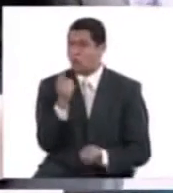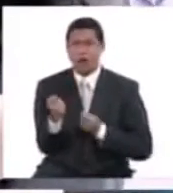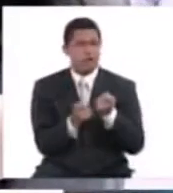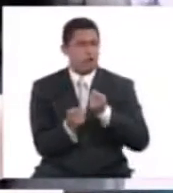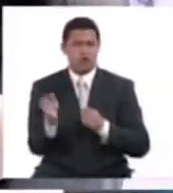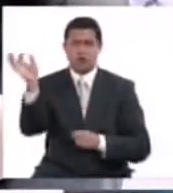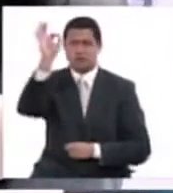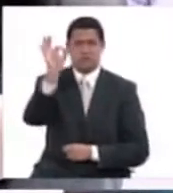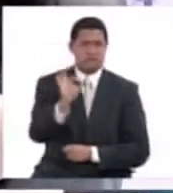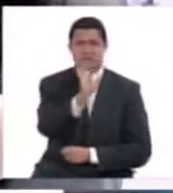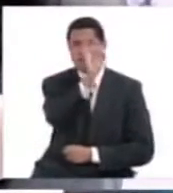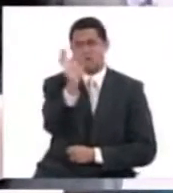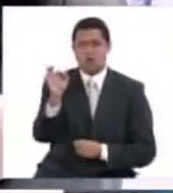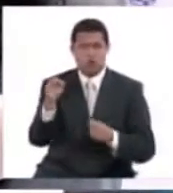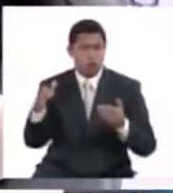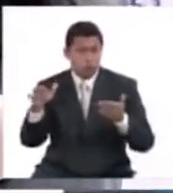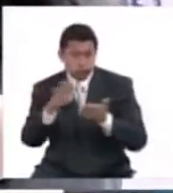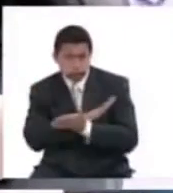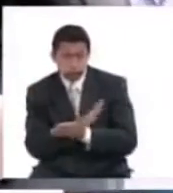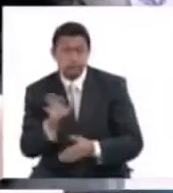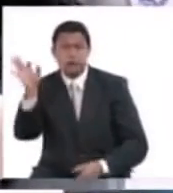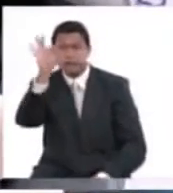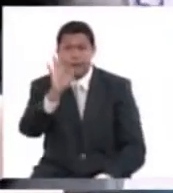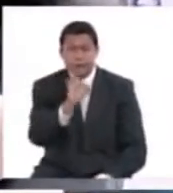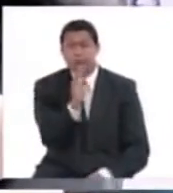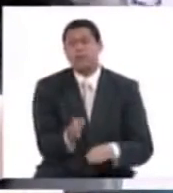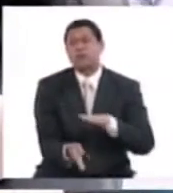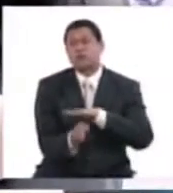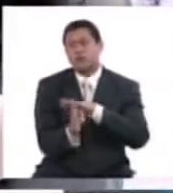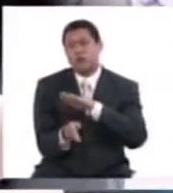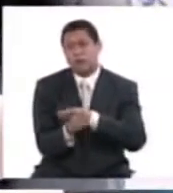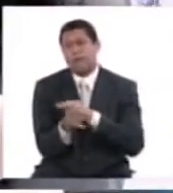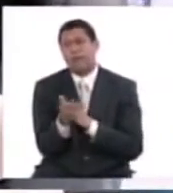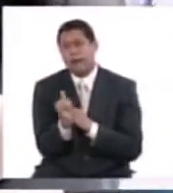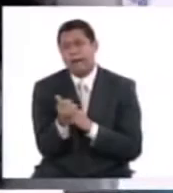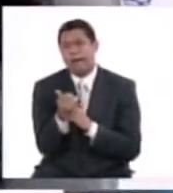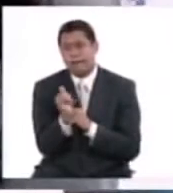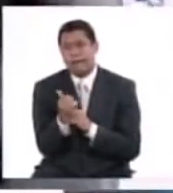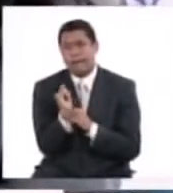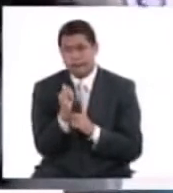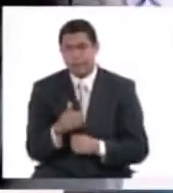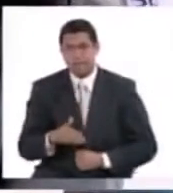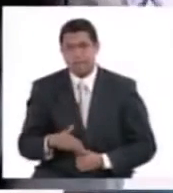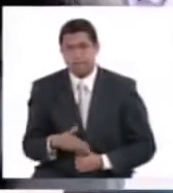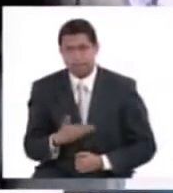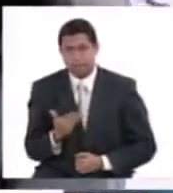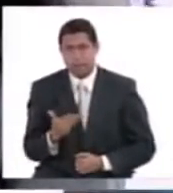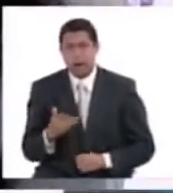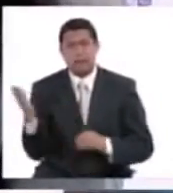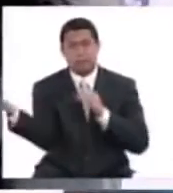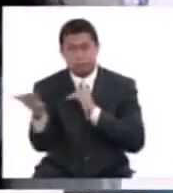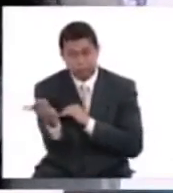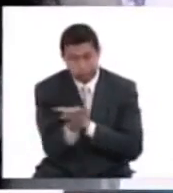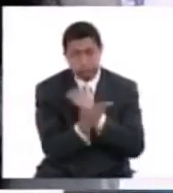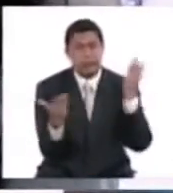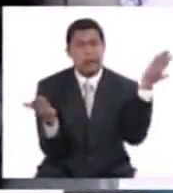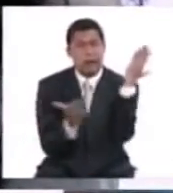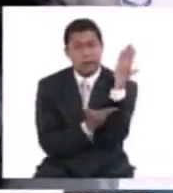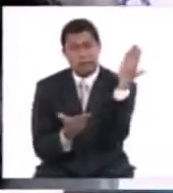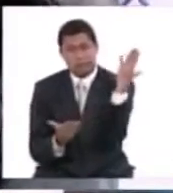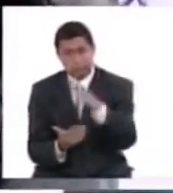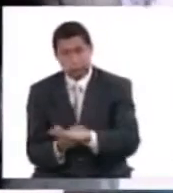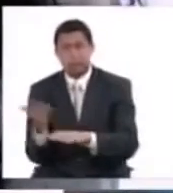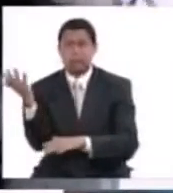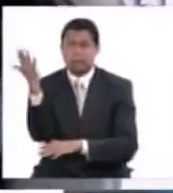vector, se elimina el Anopheles y se siga permitiendo la tala y la